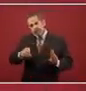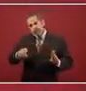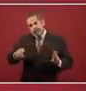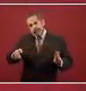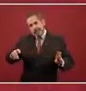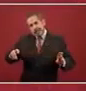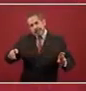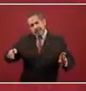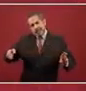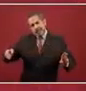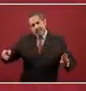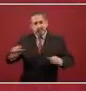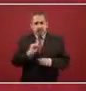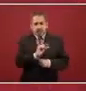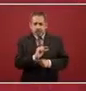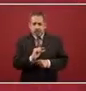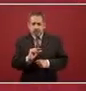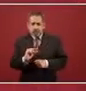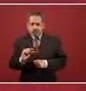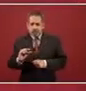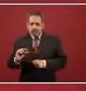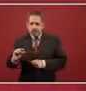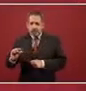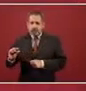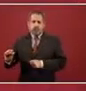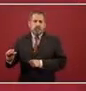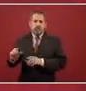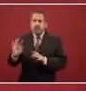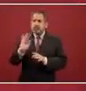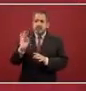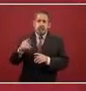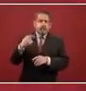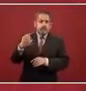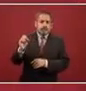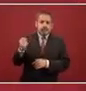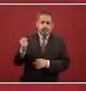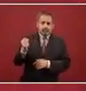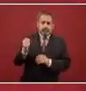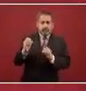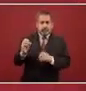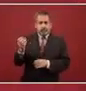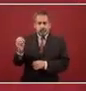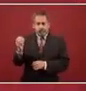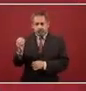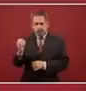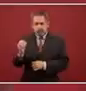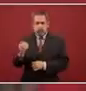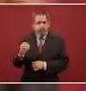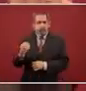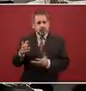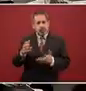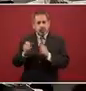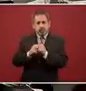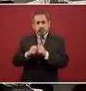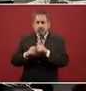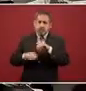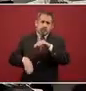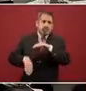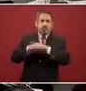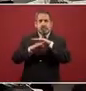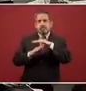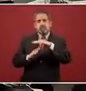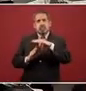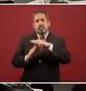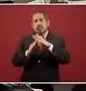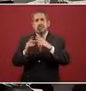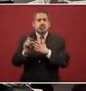epidemia y muy probablemente podríamos estar llegando hasta septiembre u octubre con esta epidemia, con un pico máximo quizá